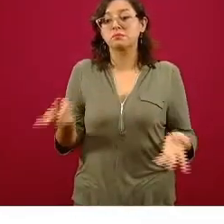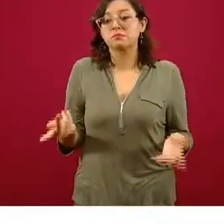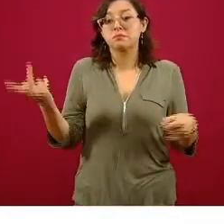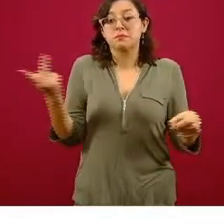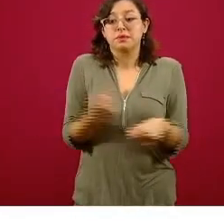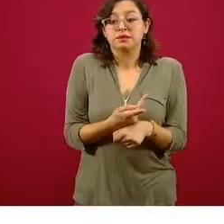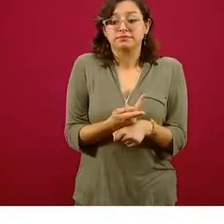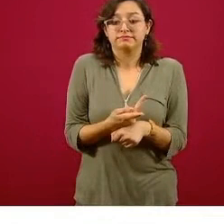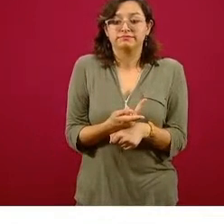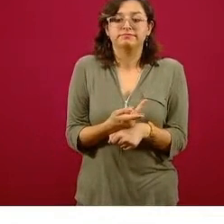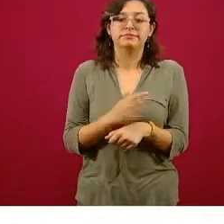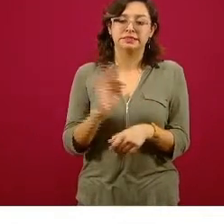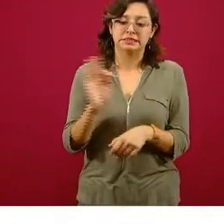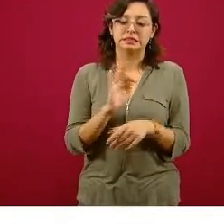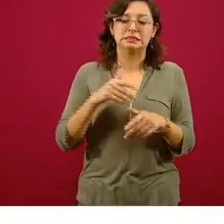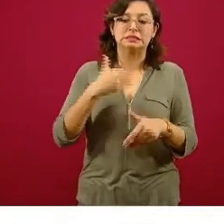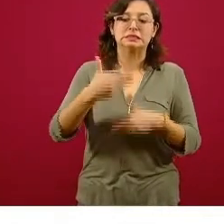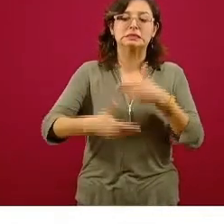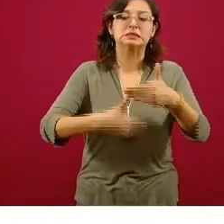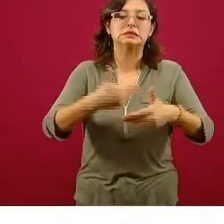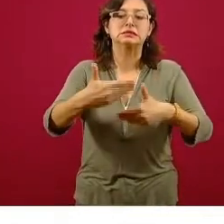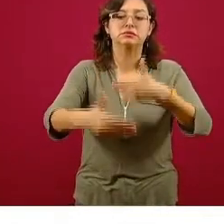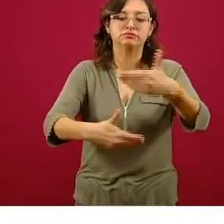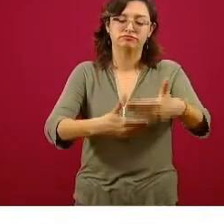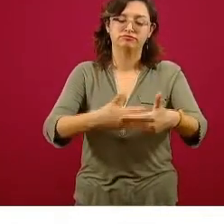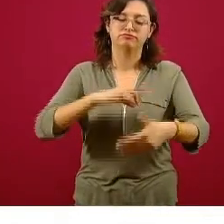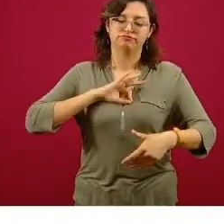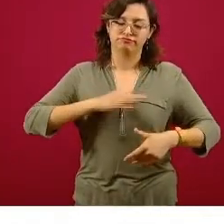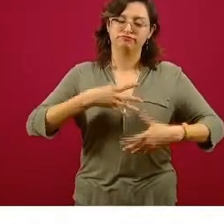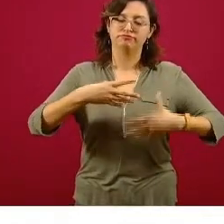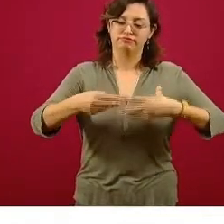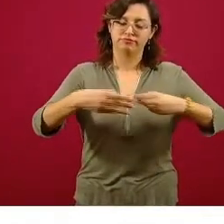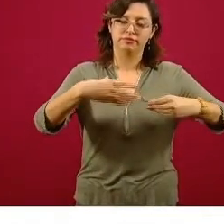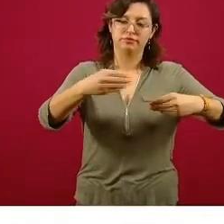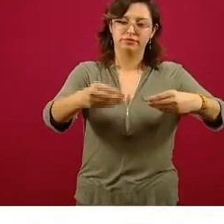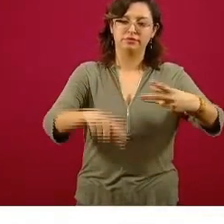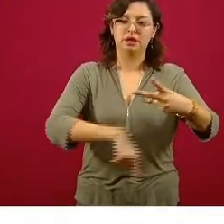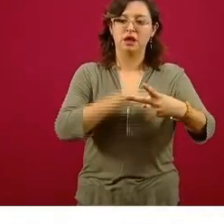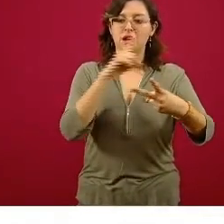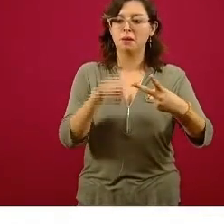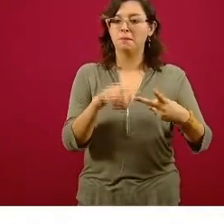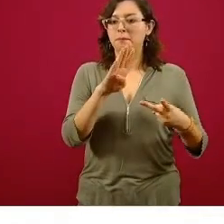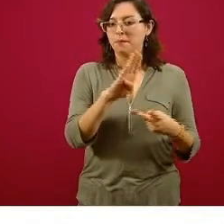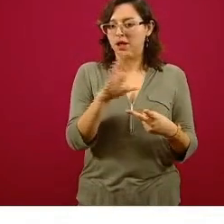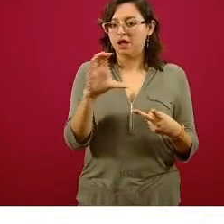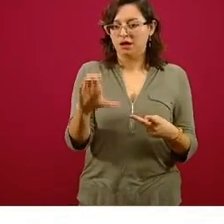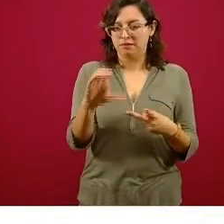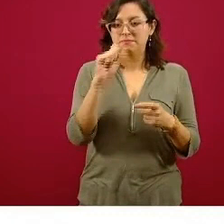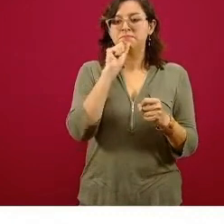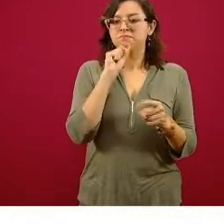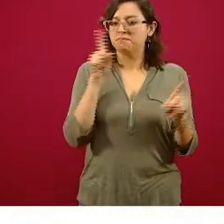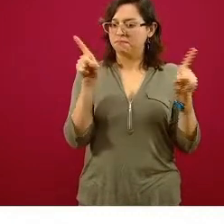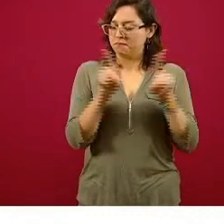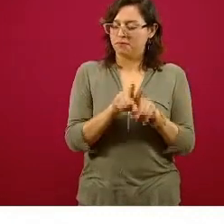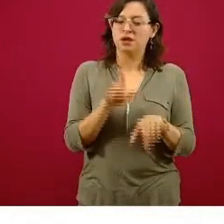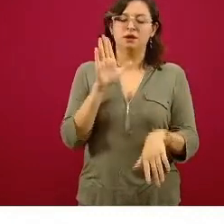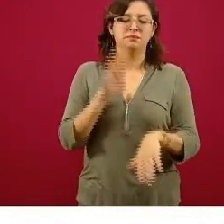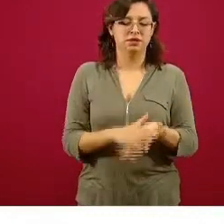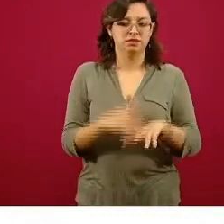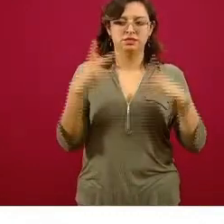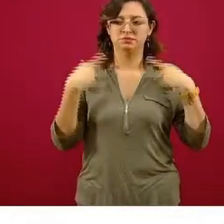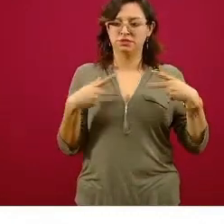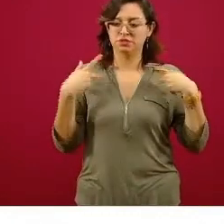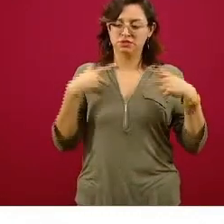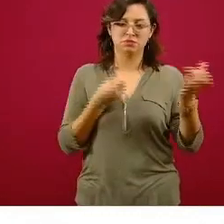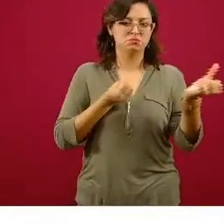en casos nuevos en un futuro en este estado. Baja California también ha incrementado su actividad